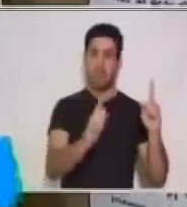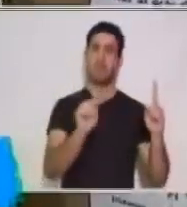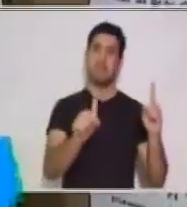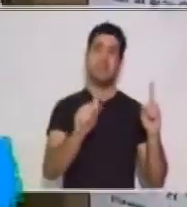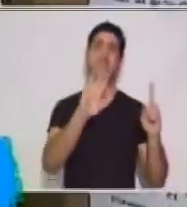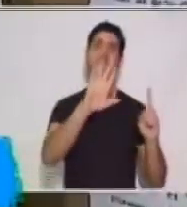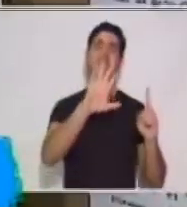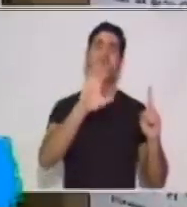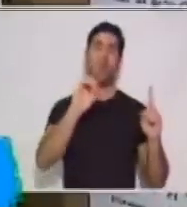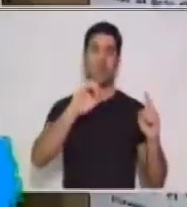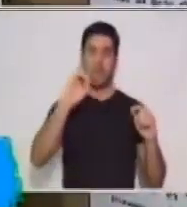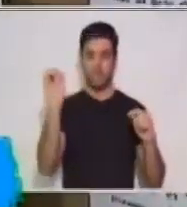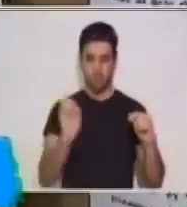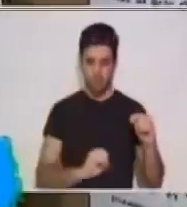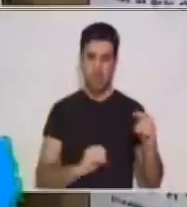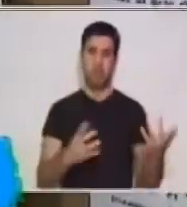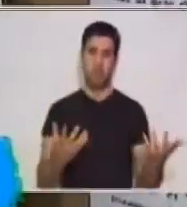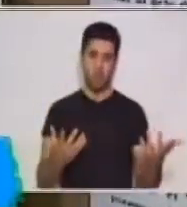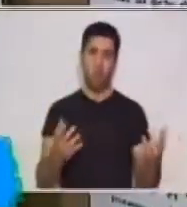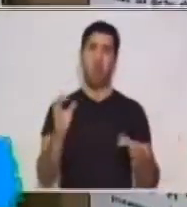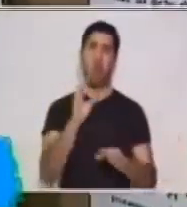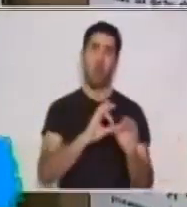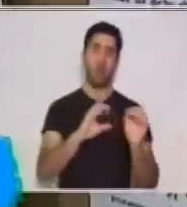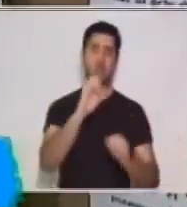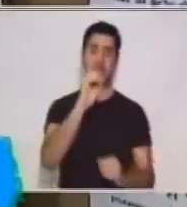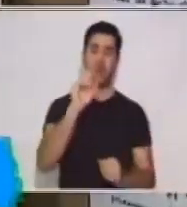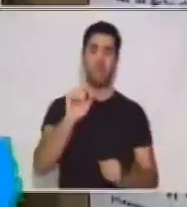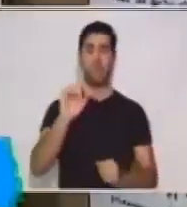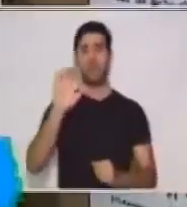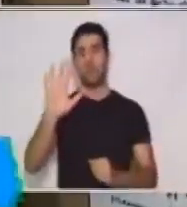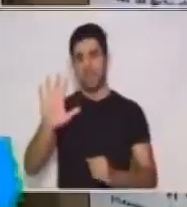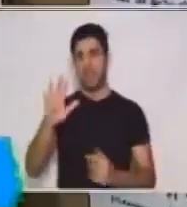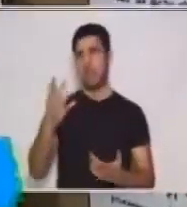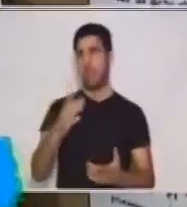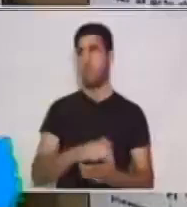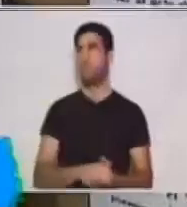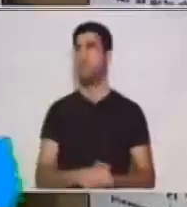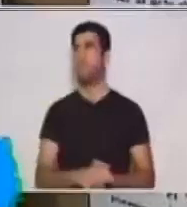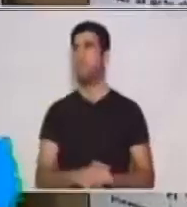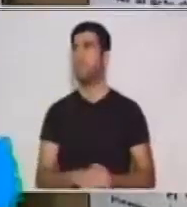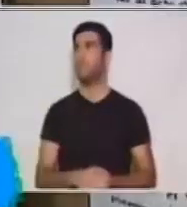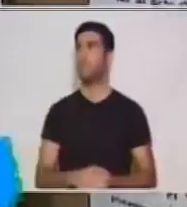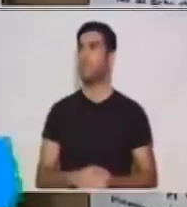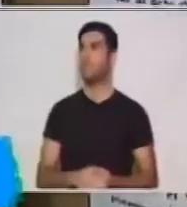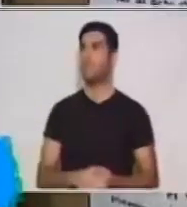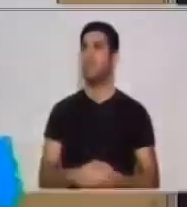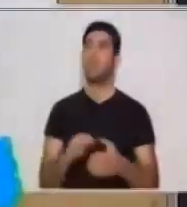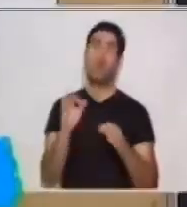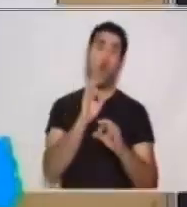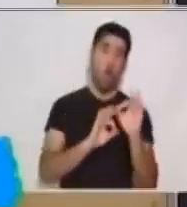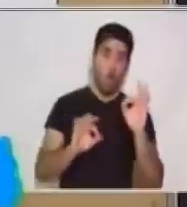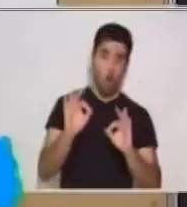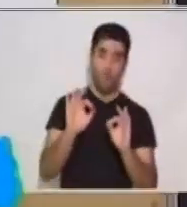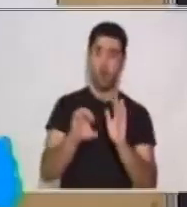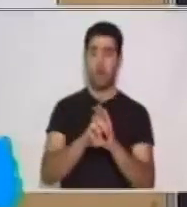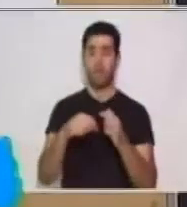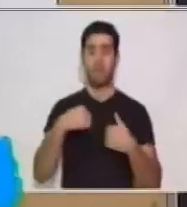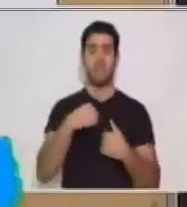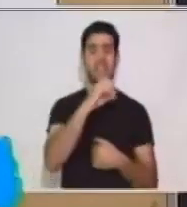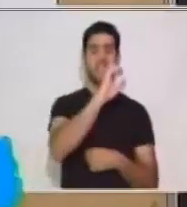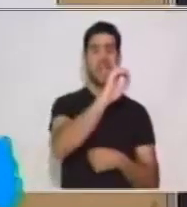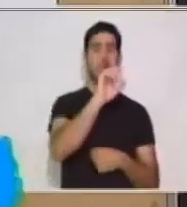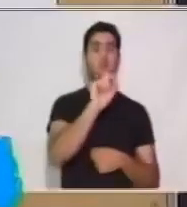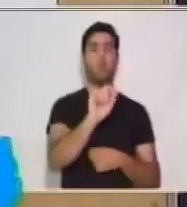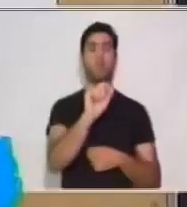lo multiplico por 100 y obtengo el 50%. Si yo tengo